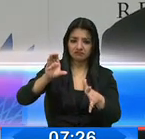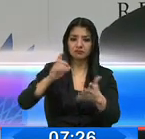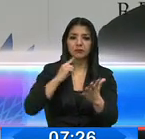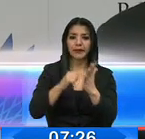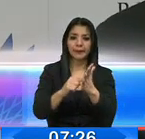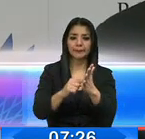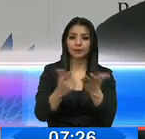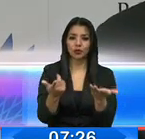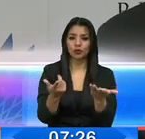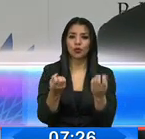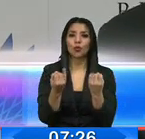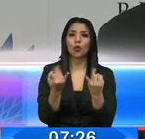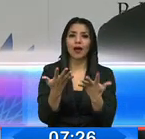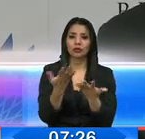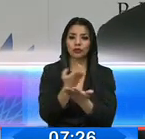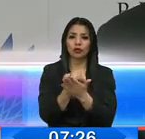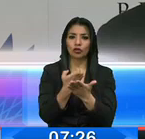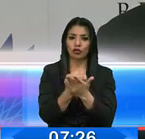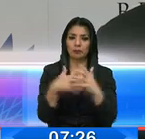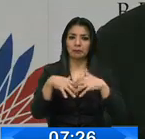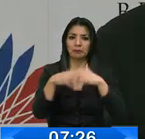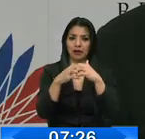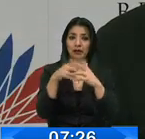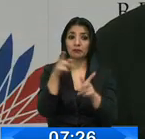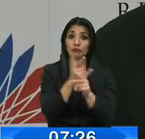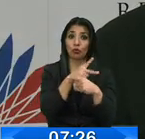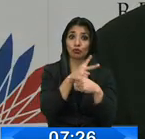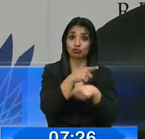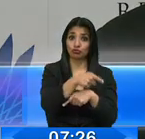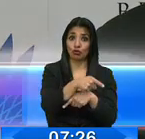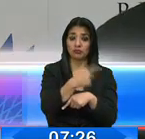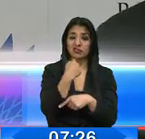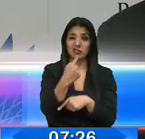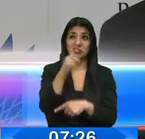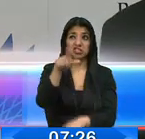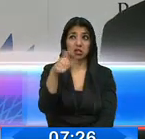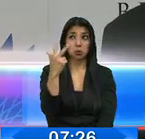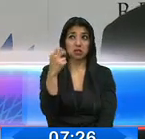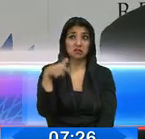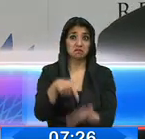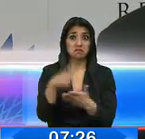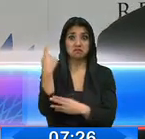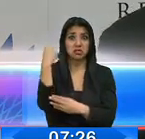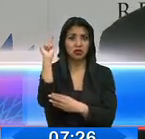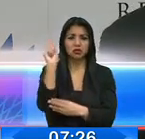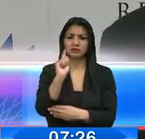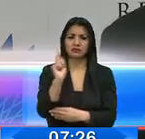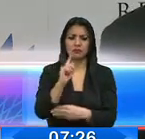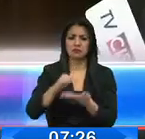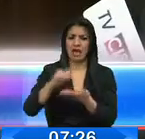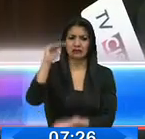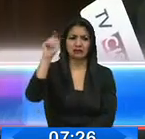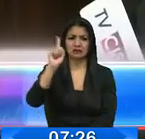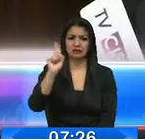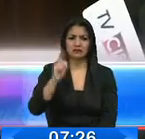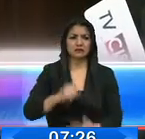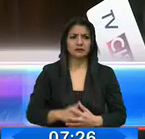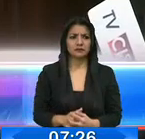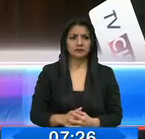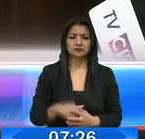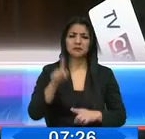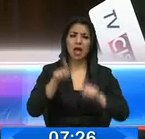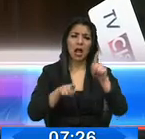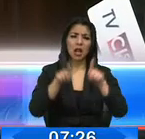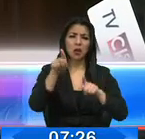Sobreestimación en el tamaño global de la economía, el PIB nominal estaba previsto que sea de 113 mil millones, nos parece que eso está sobredimensionado. Se corrigen